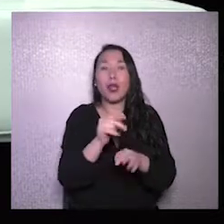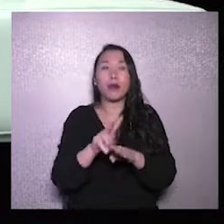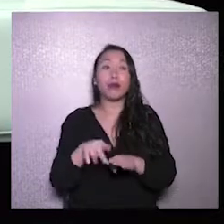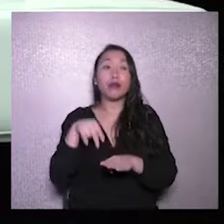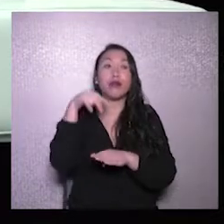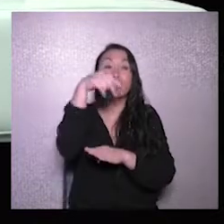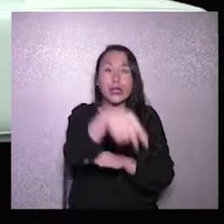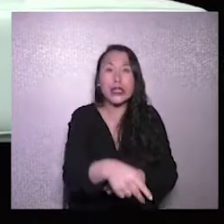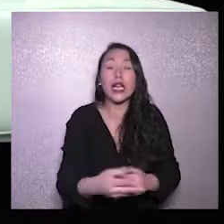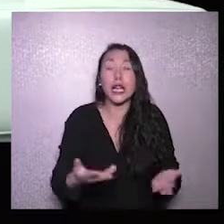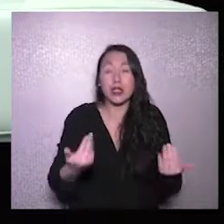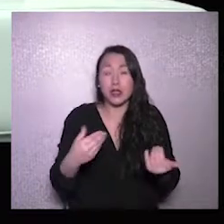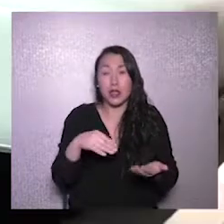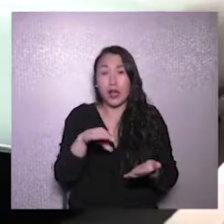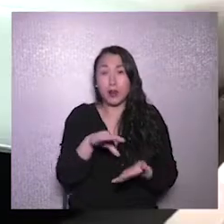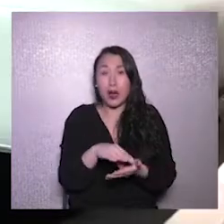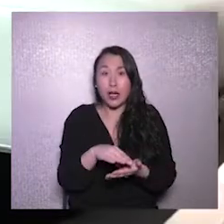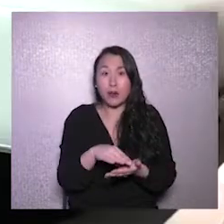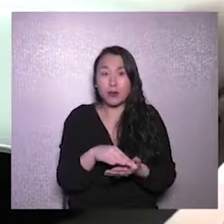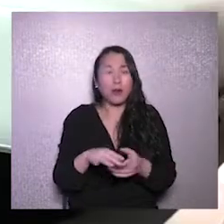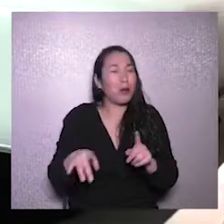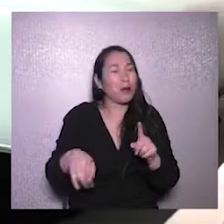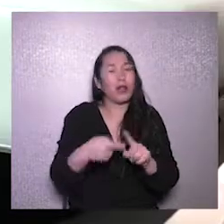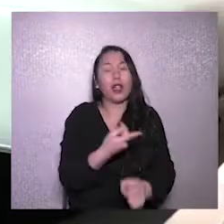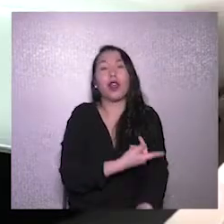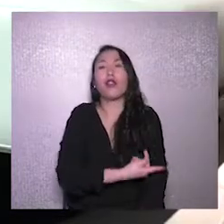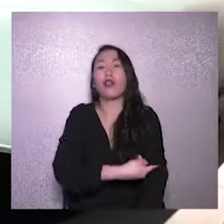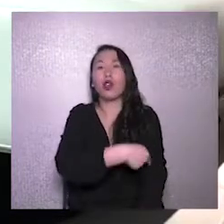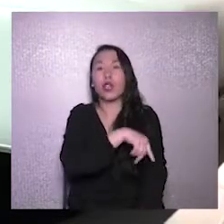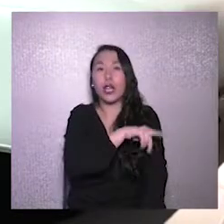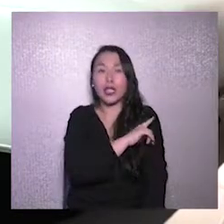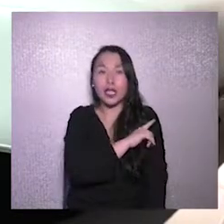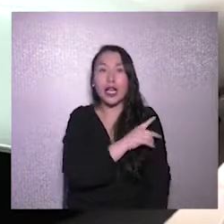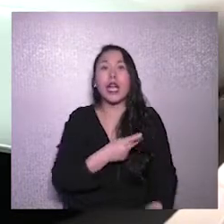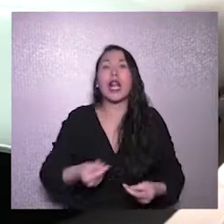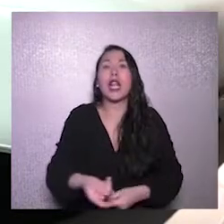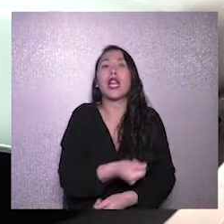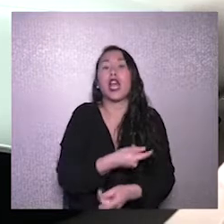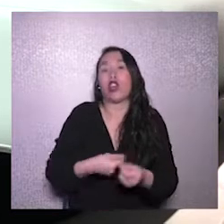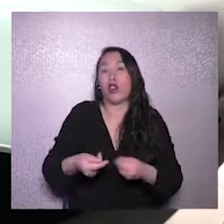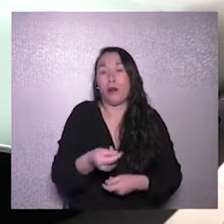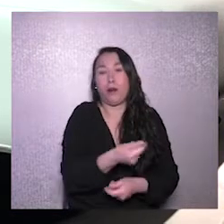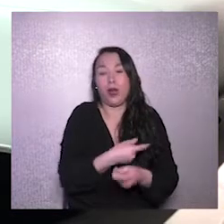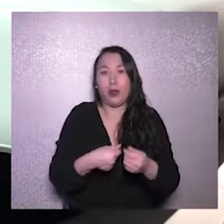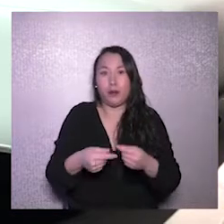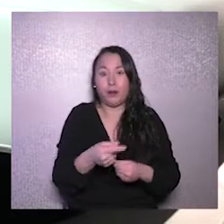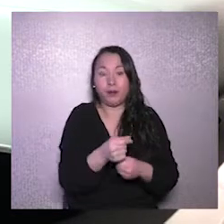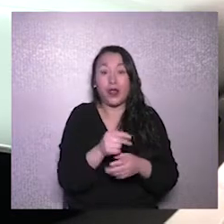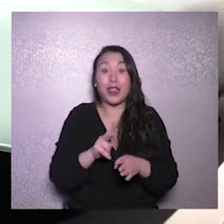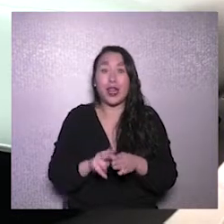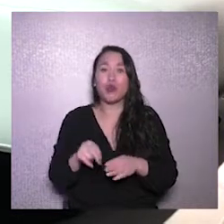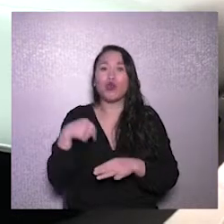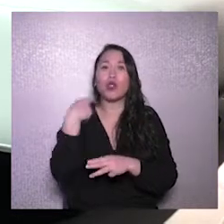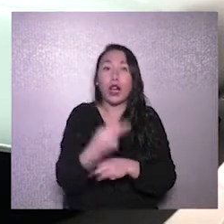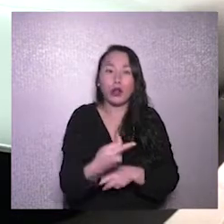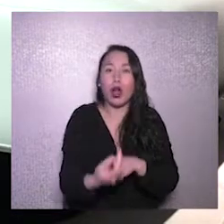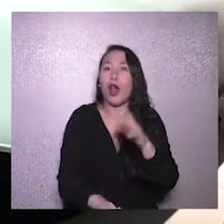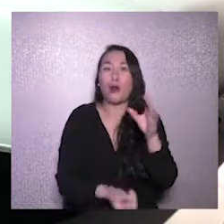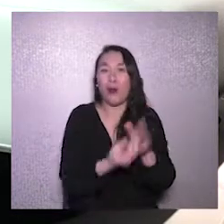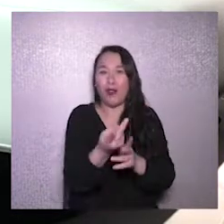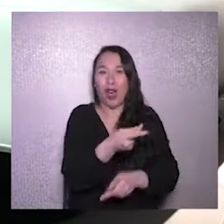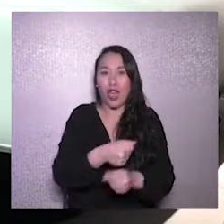país, tiene que, junto con fortalecer, ¿no es cierto?, la economía extractiva, dar un salto a nuevas